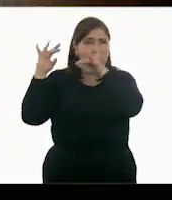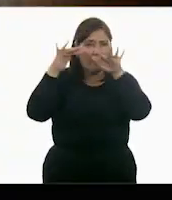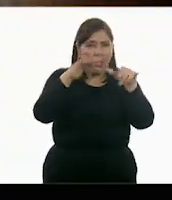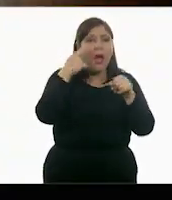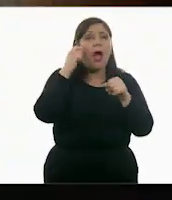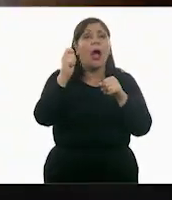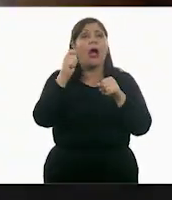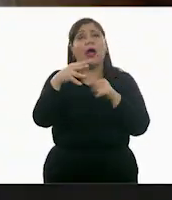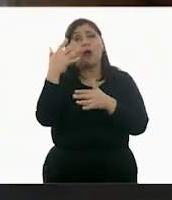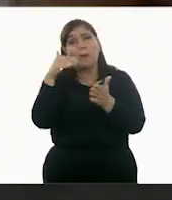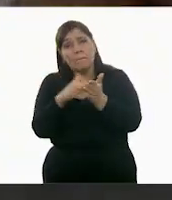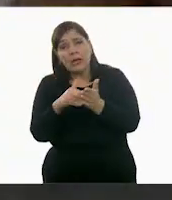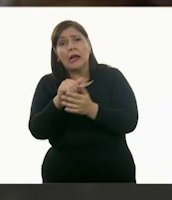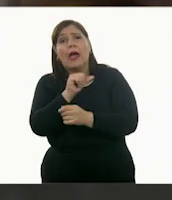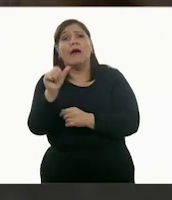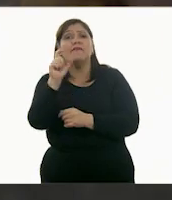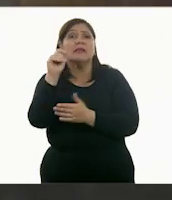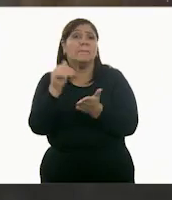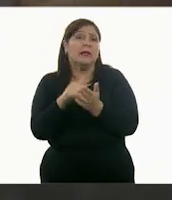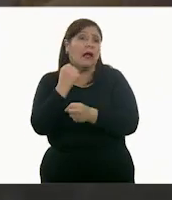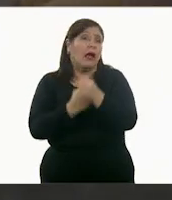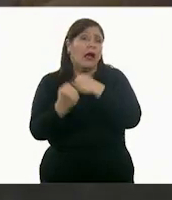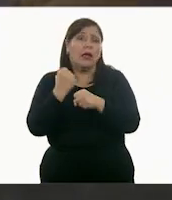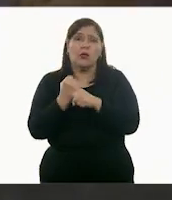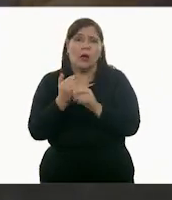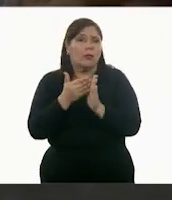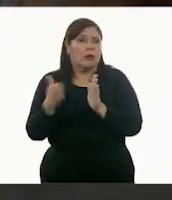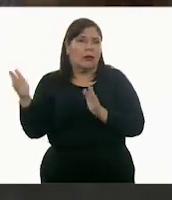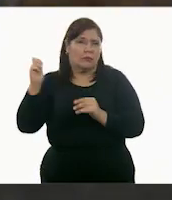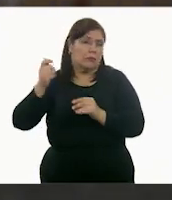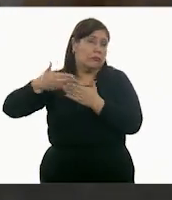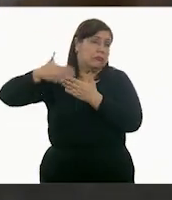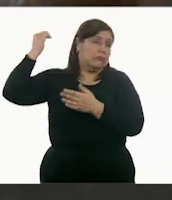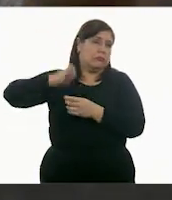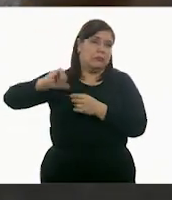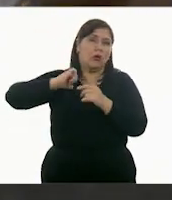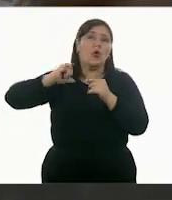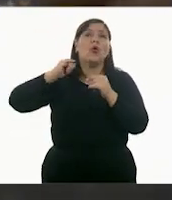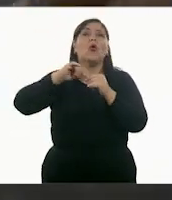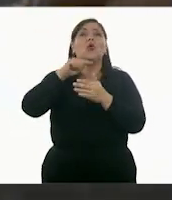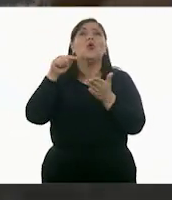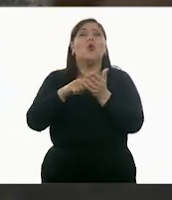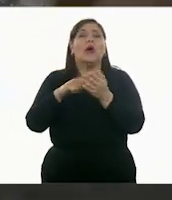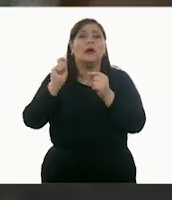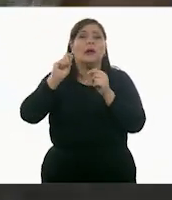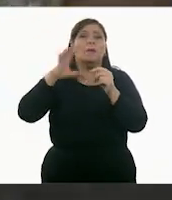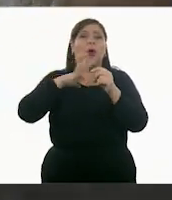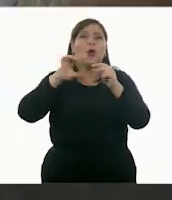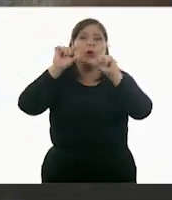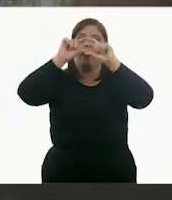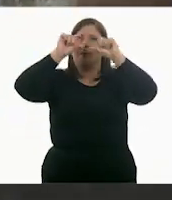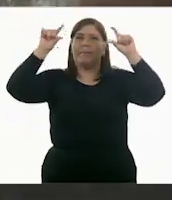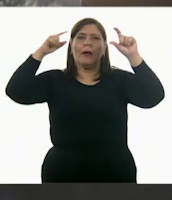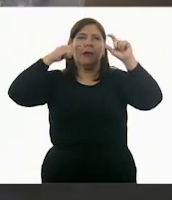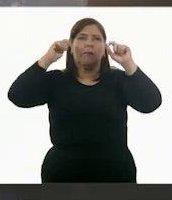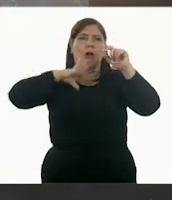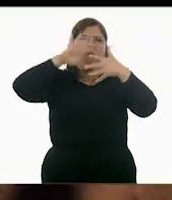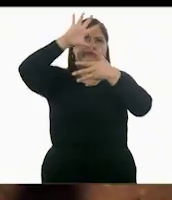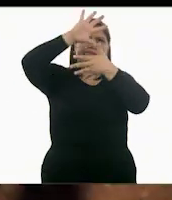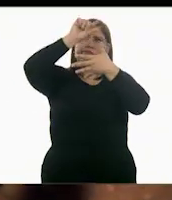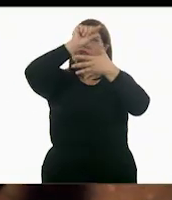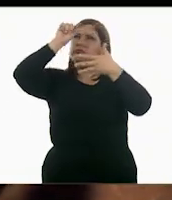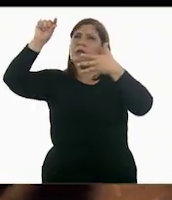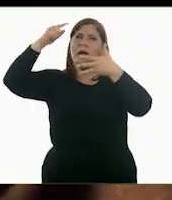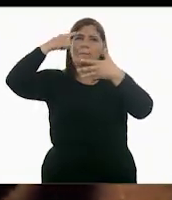20.000 años antes de nuestra era a través del Estrecho de Bering. hábiles